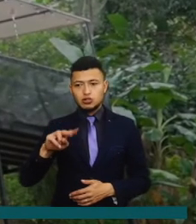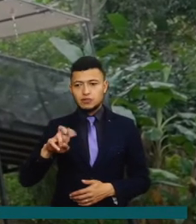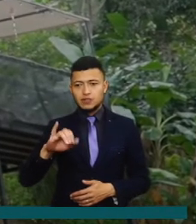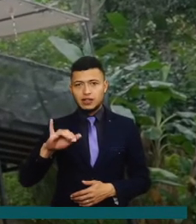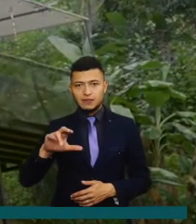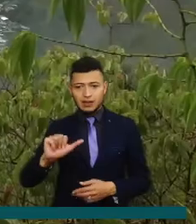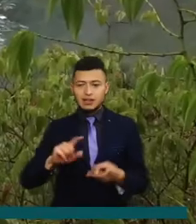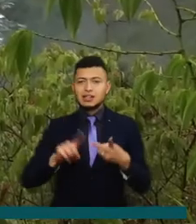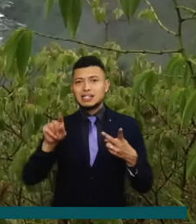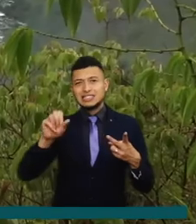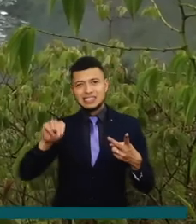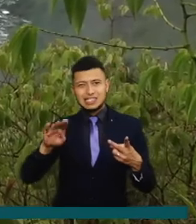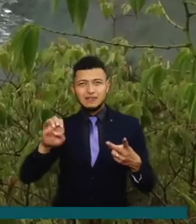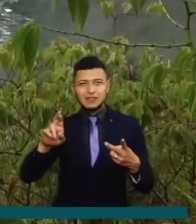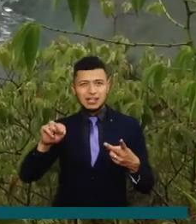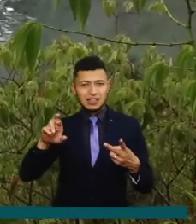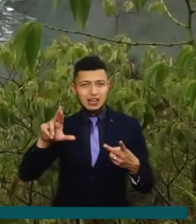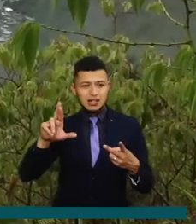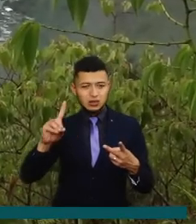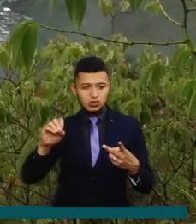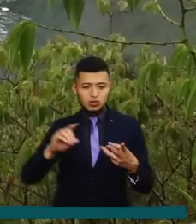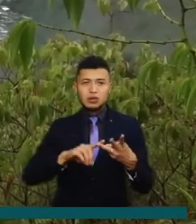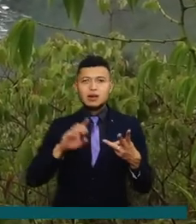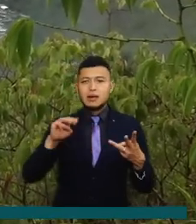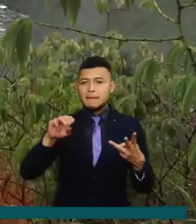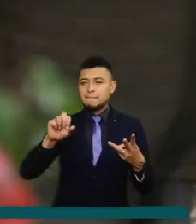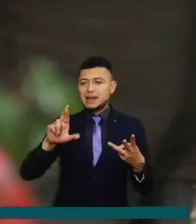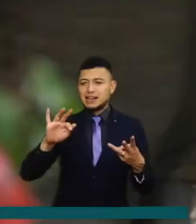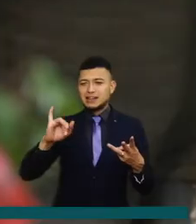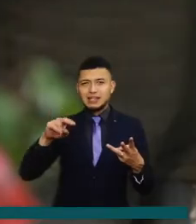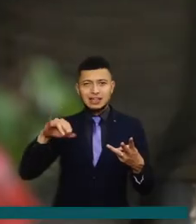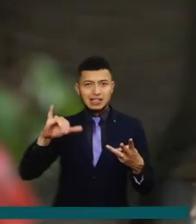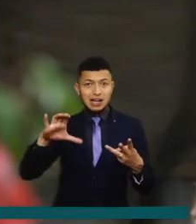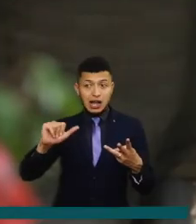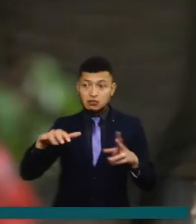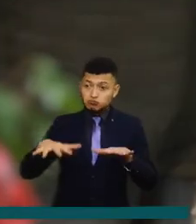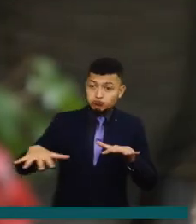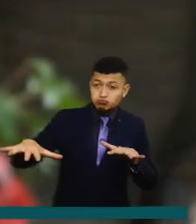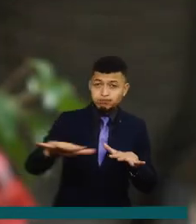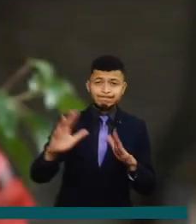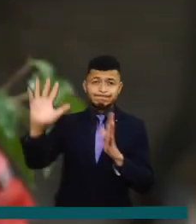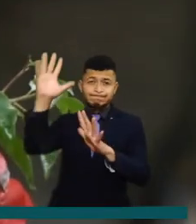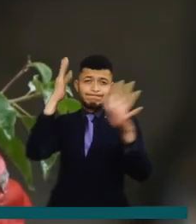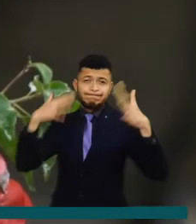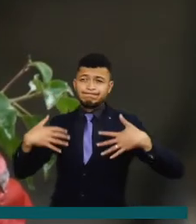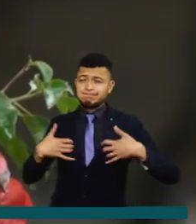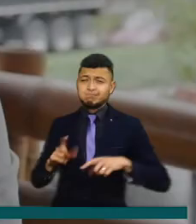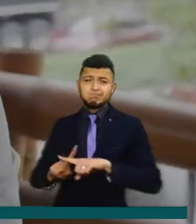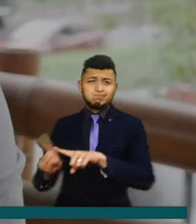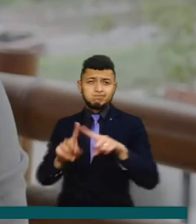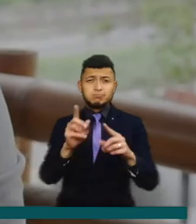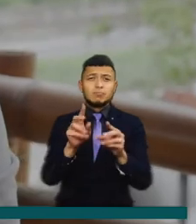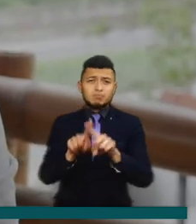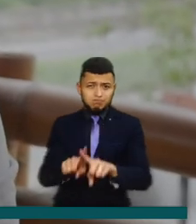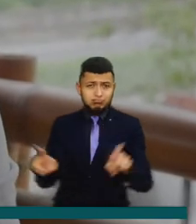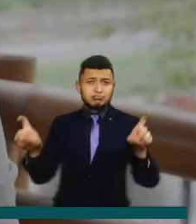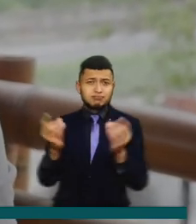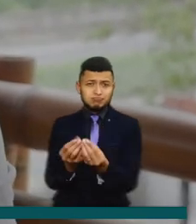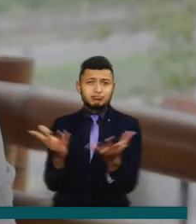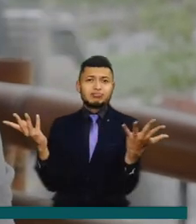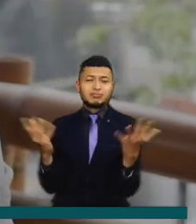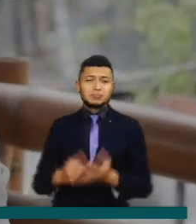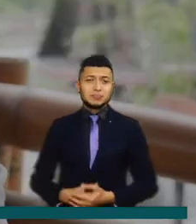Bernardo y en el sector de La Martinica, se encuentran ecosistemas donde se puede disfrutar de flora y fauna diversas. Me gusta